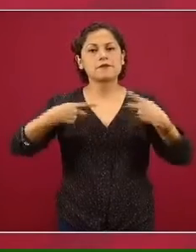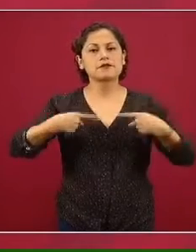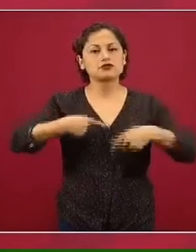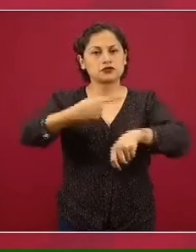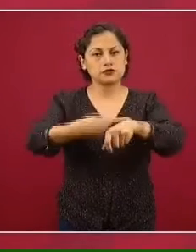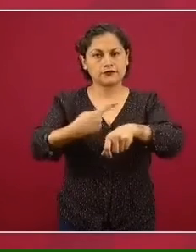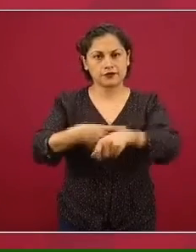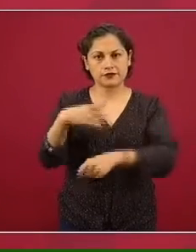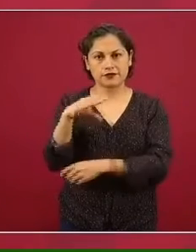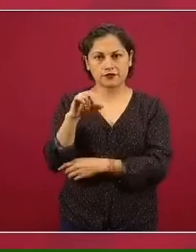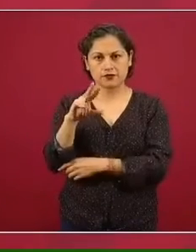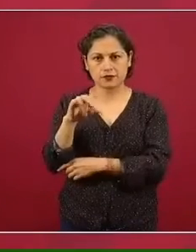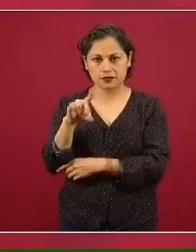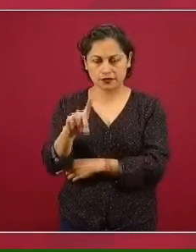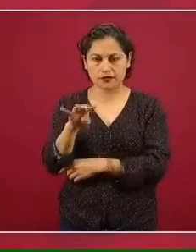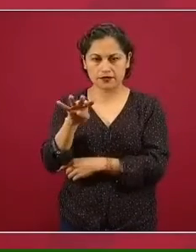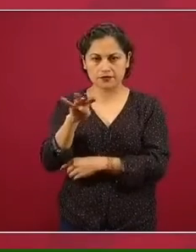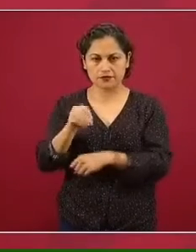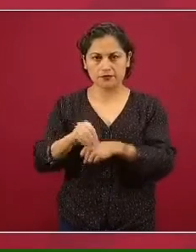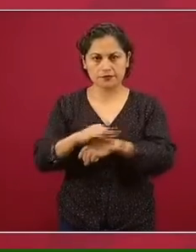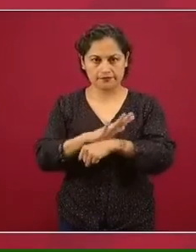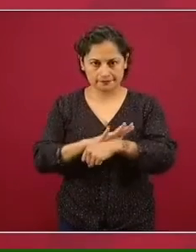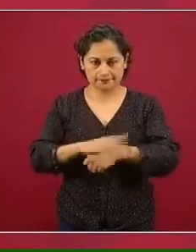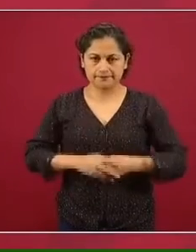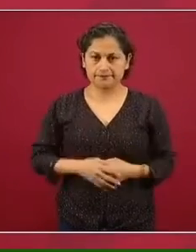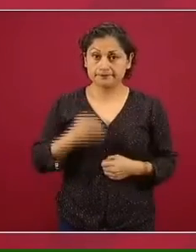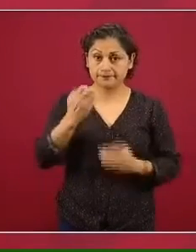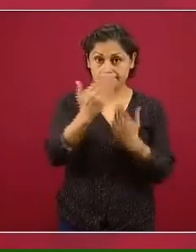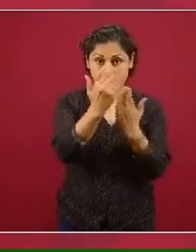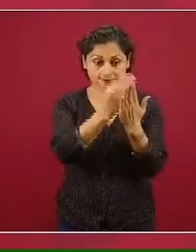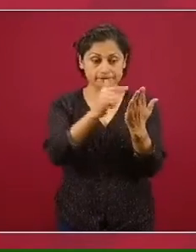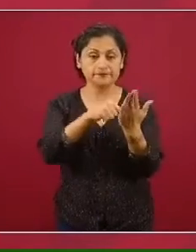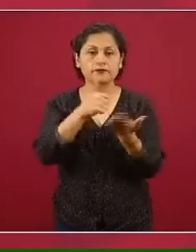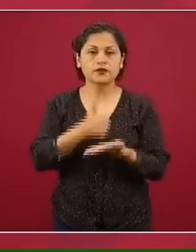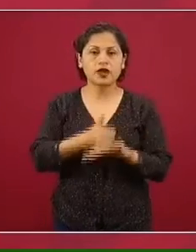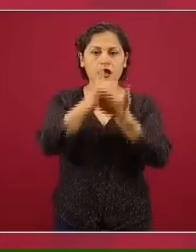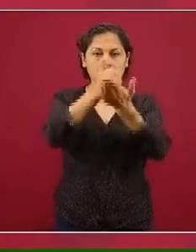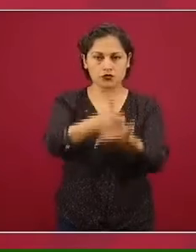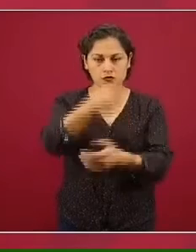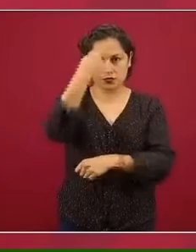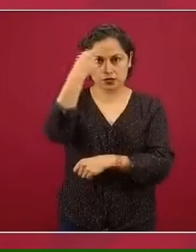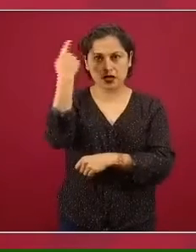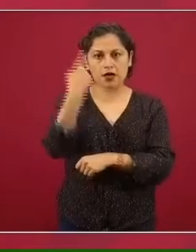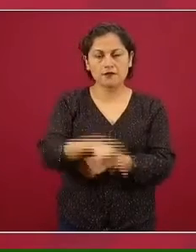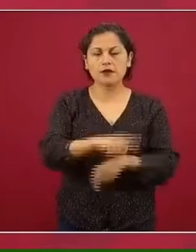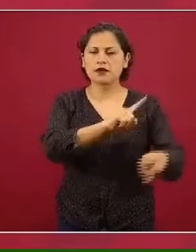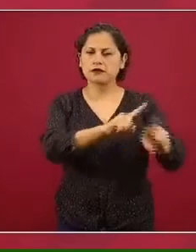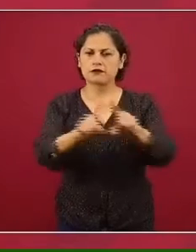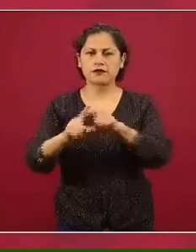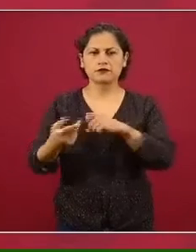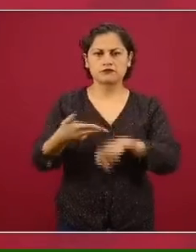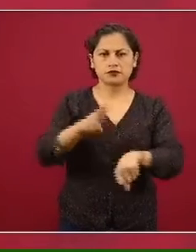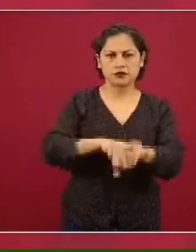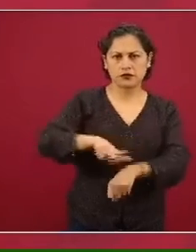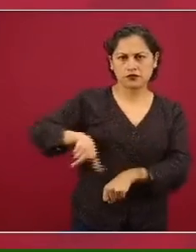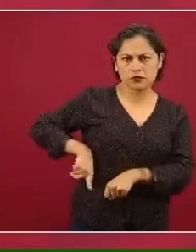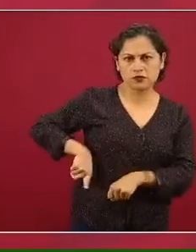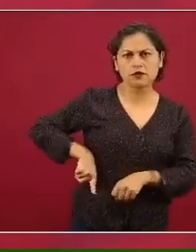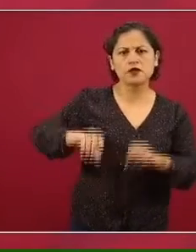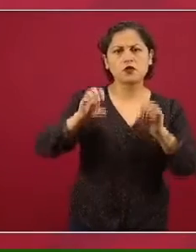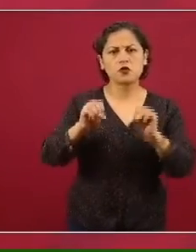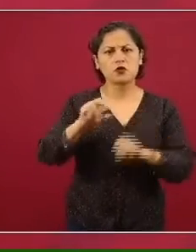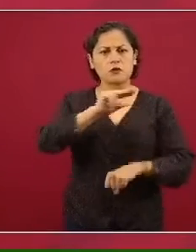padecen COVID-19 y es una guía de aplicación general, tanto para el sector público como para los sectores